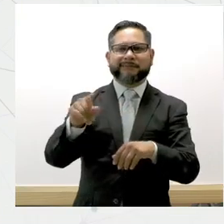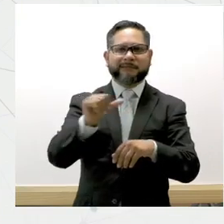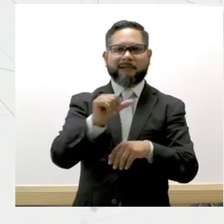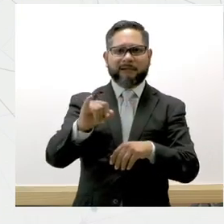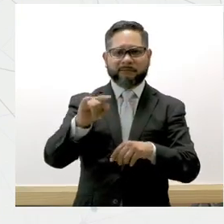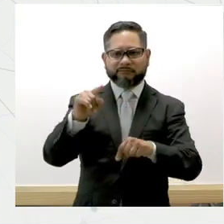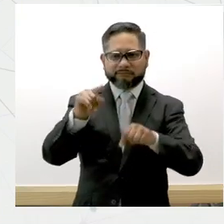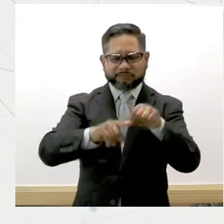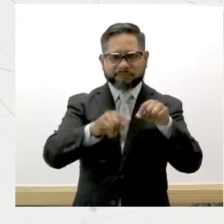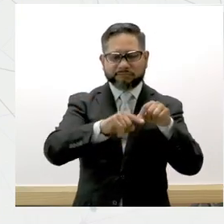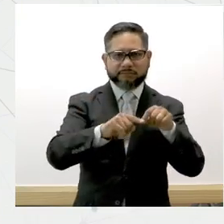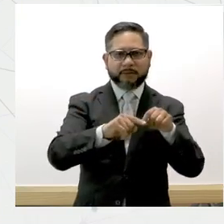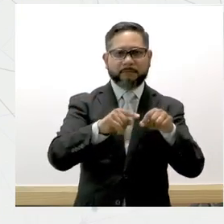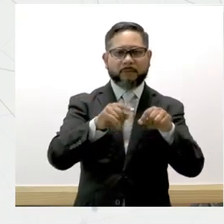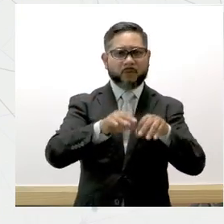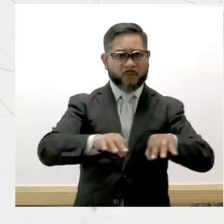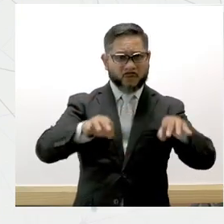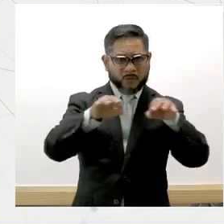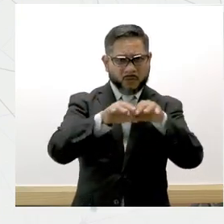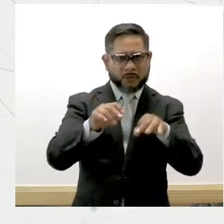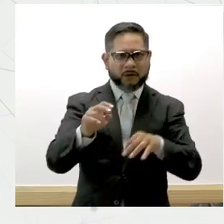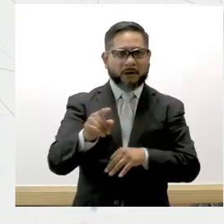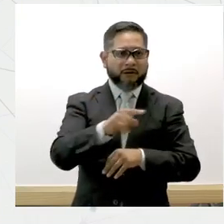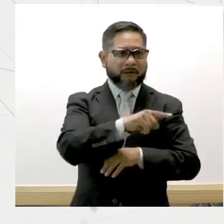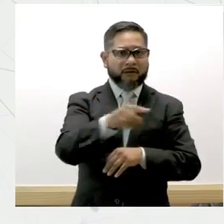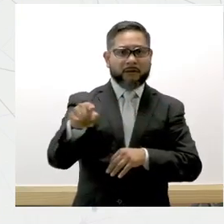de que este despliegue no se puede dejar en manos de empresas.